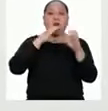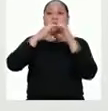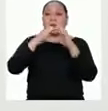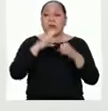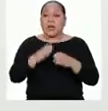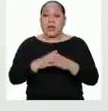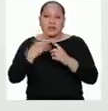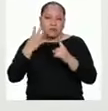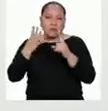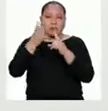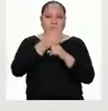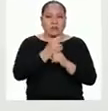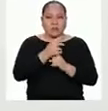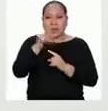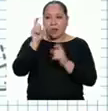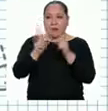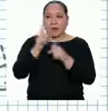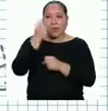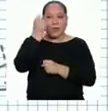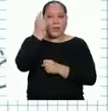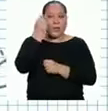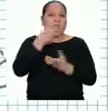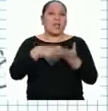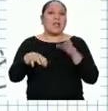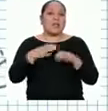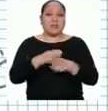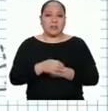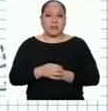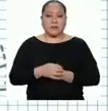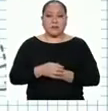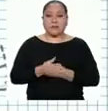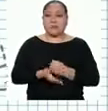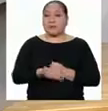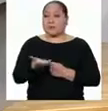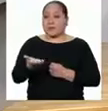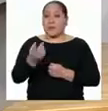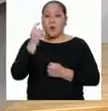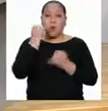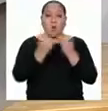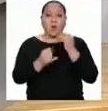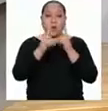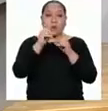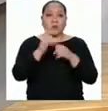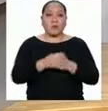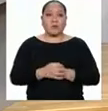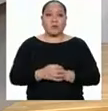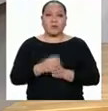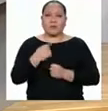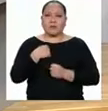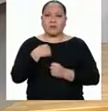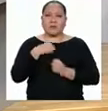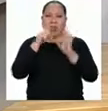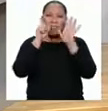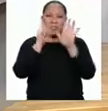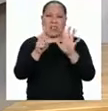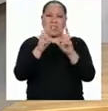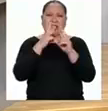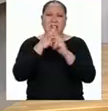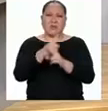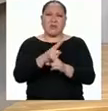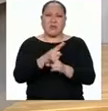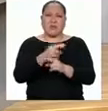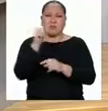personas comprendan lo que están haciendo. Vamos con la última pregunta. Tuve solo 6 respuestas y